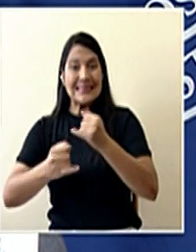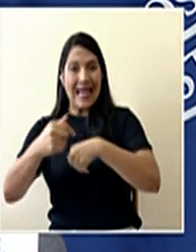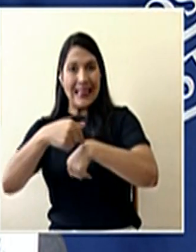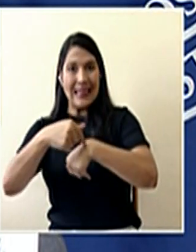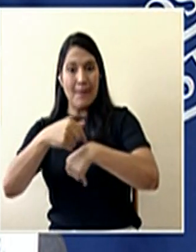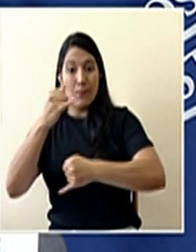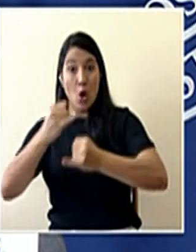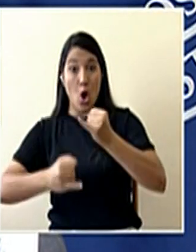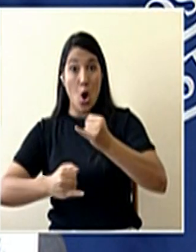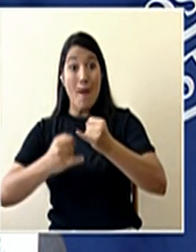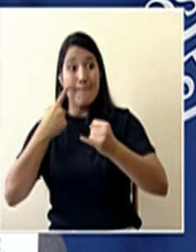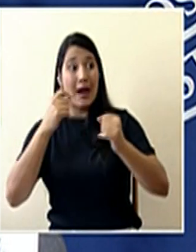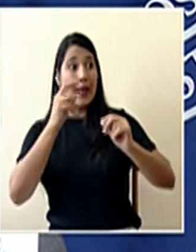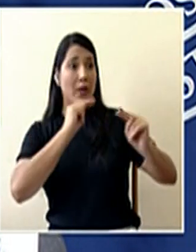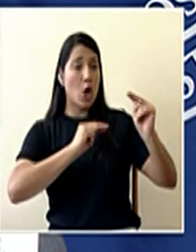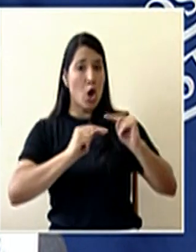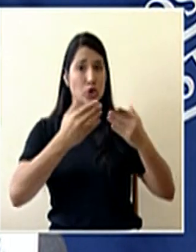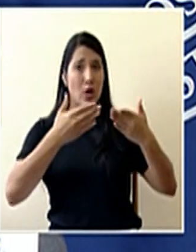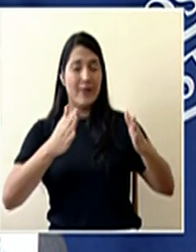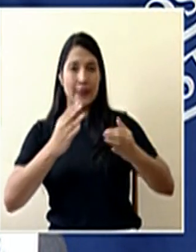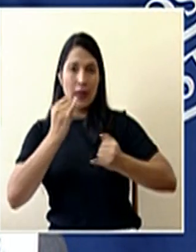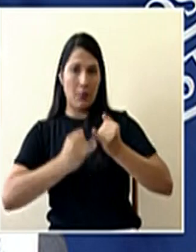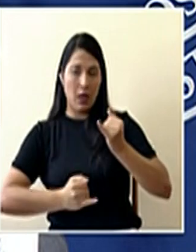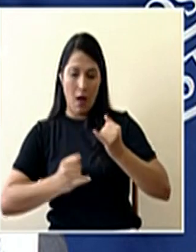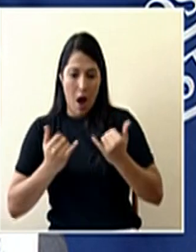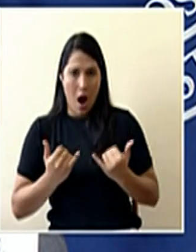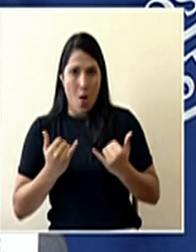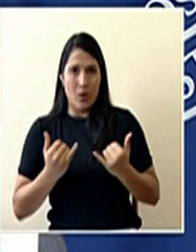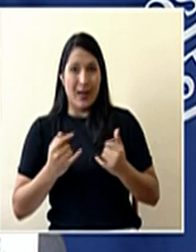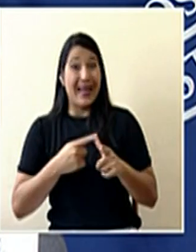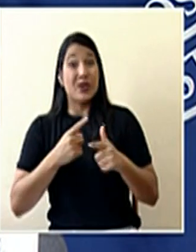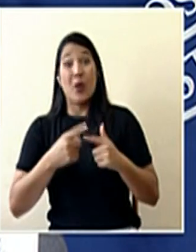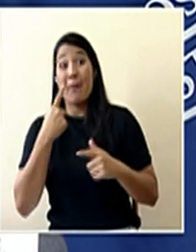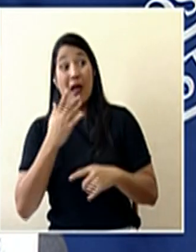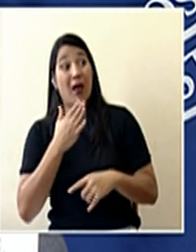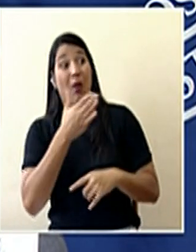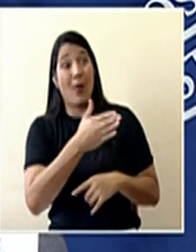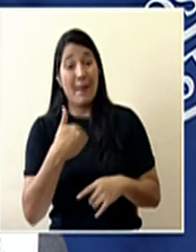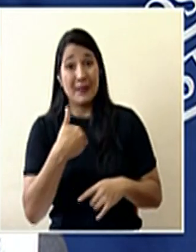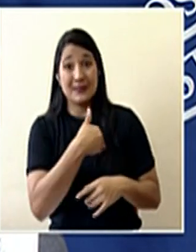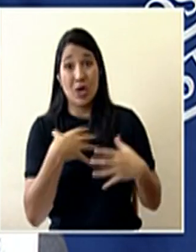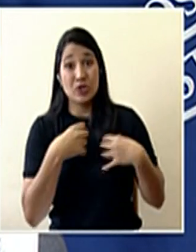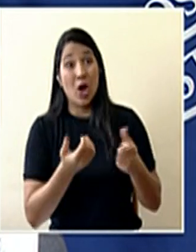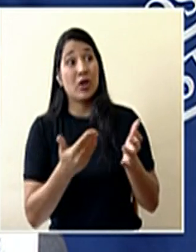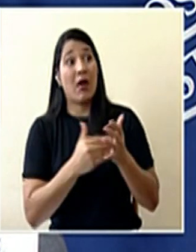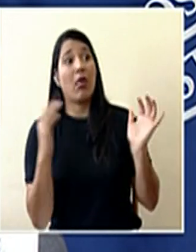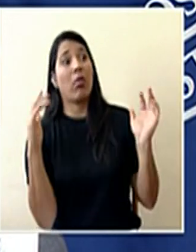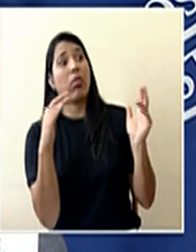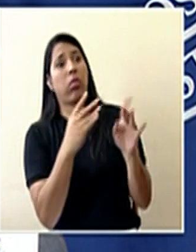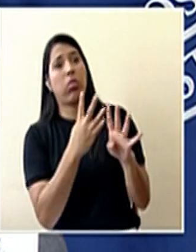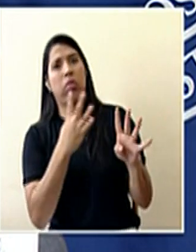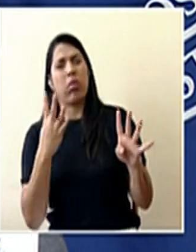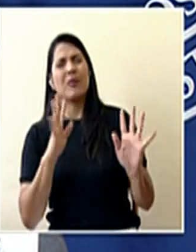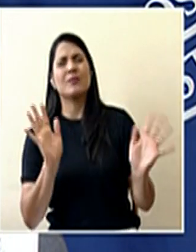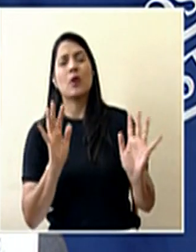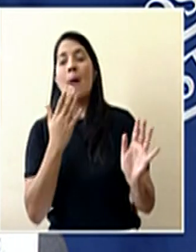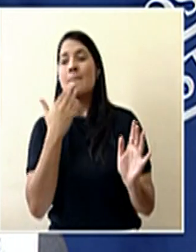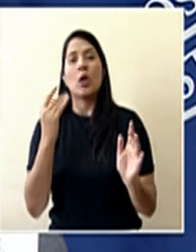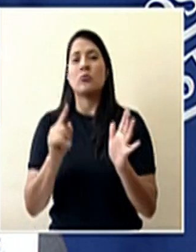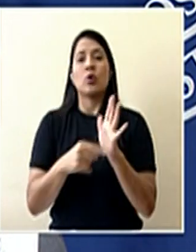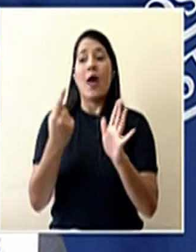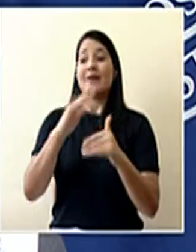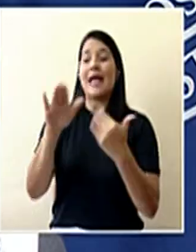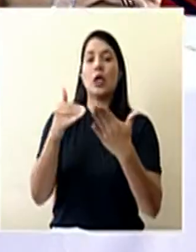reciente, que empezamos con el COVID-19. Pero esos son asuntos ya muy específicos que pues habría que verlos exactamente con el órgano